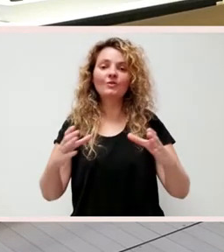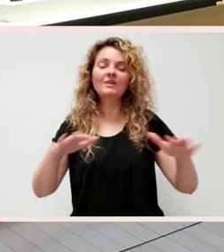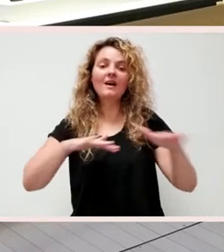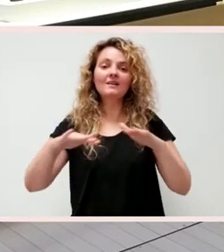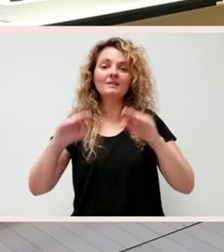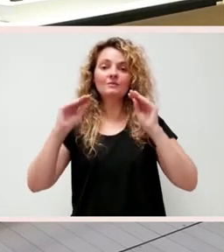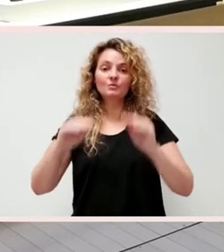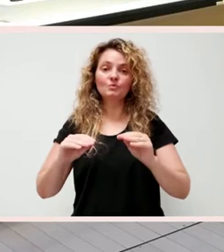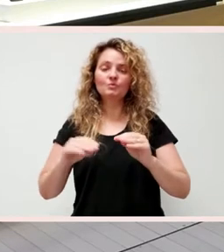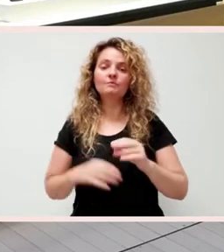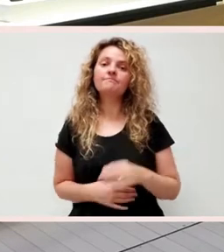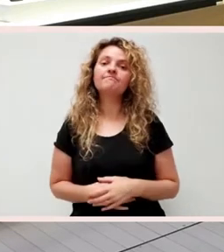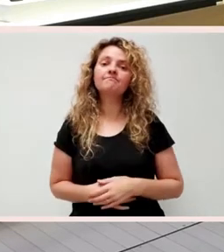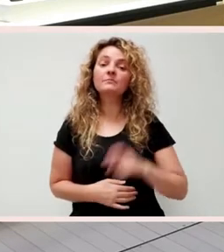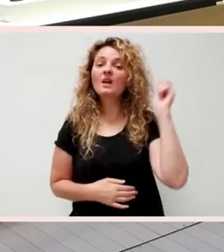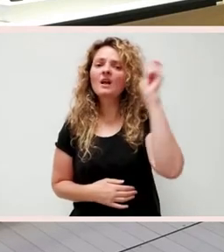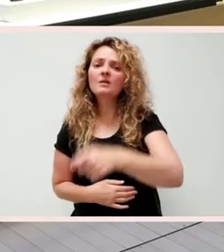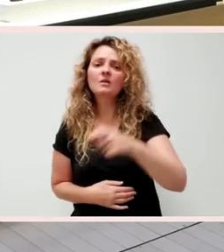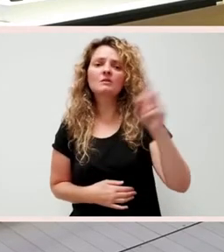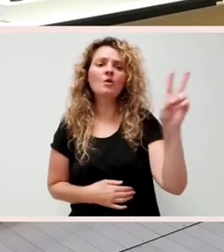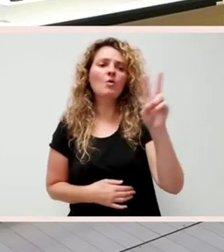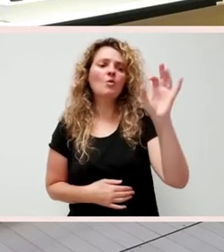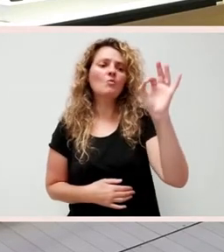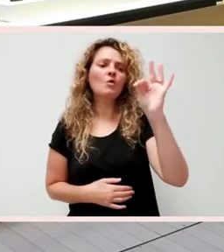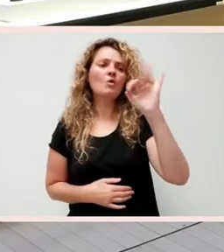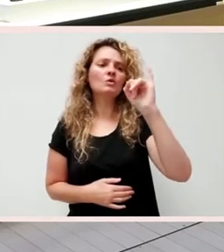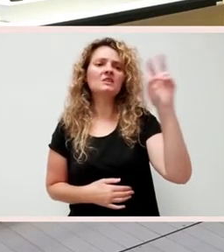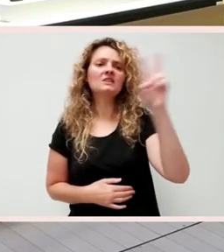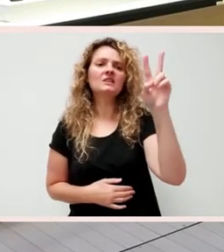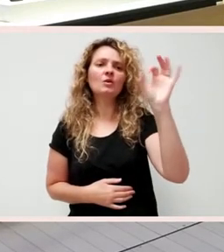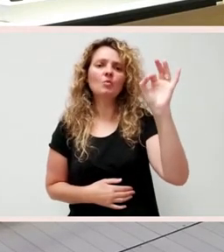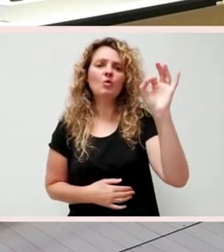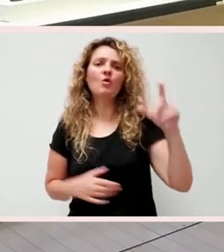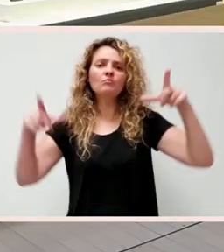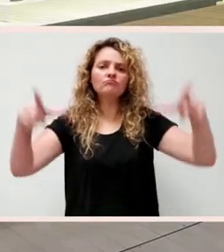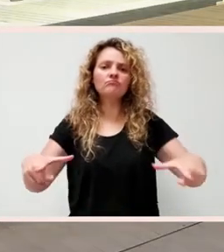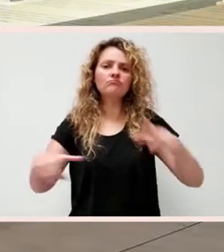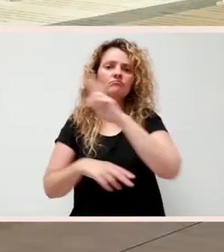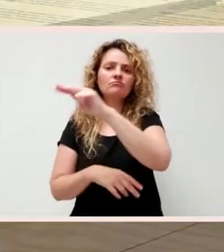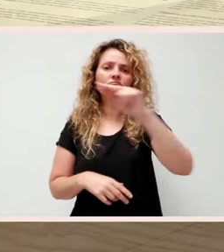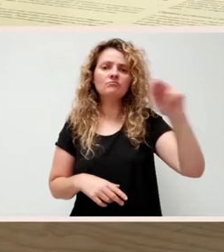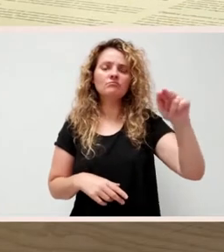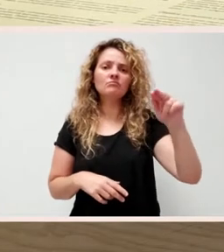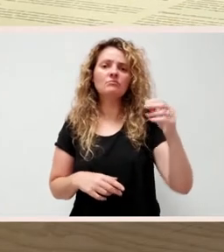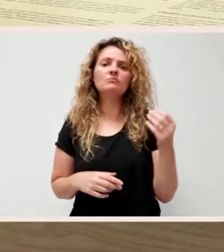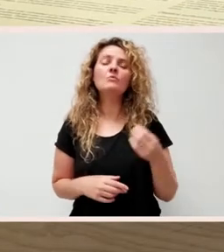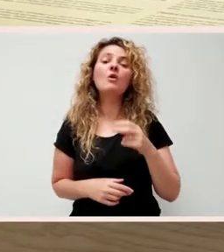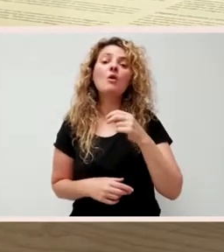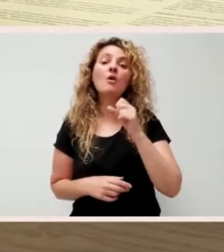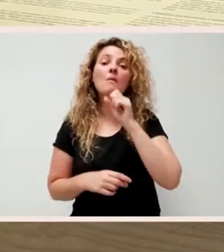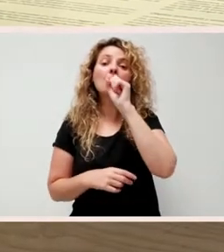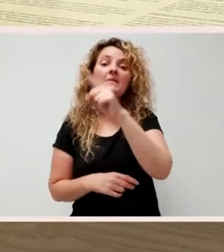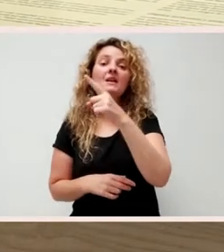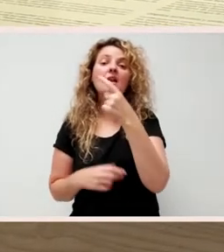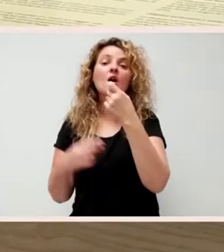actividades. Concretamente, o machado votivo é unha peza que se depositou no museo no ano 1999, non ten